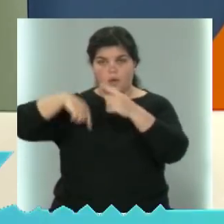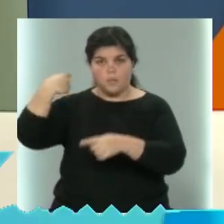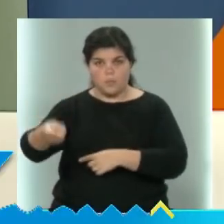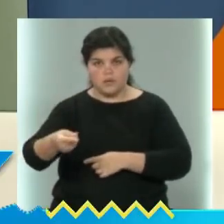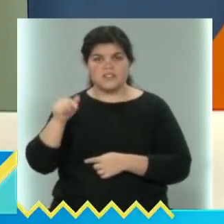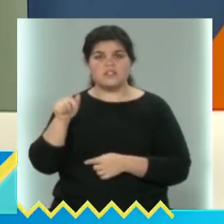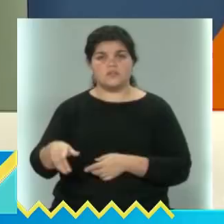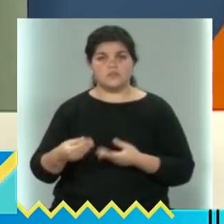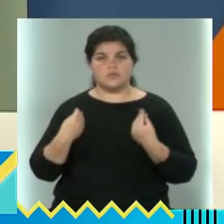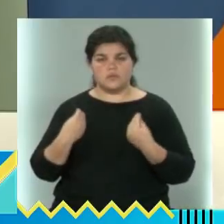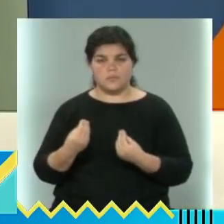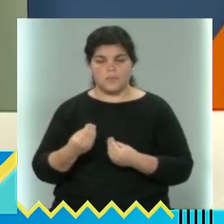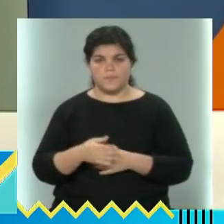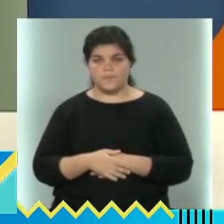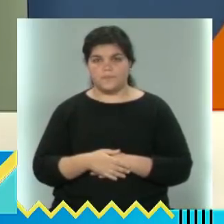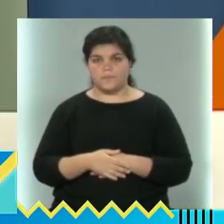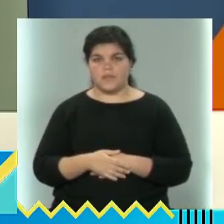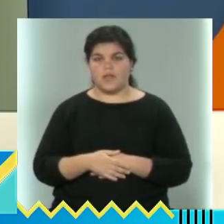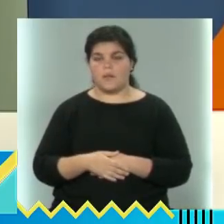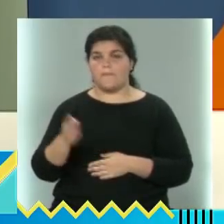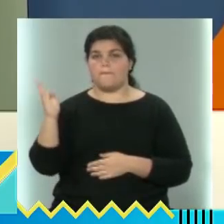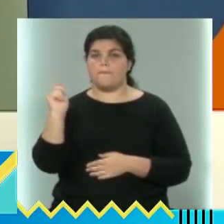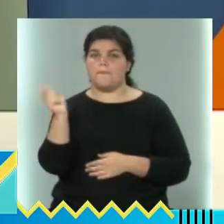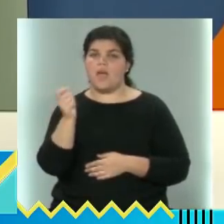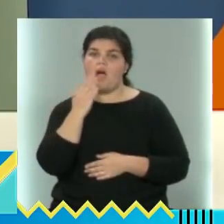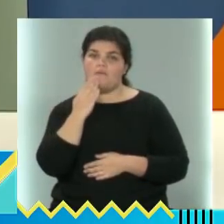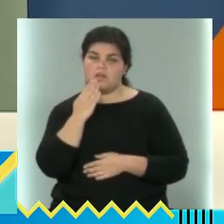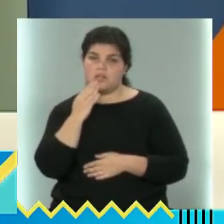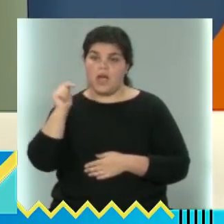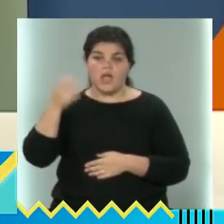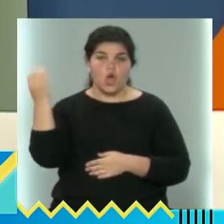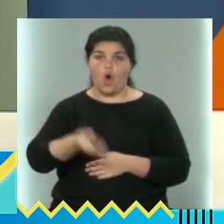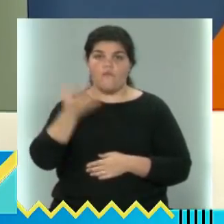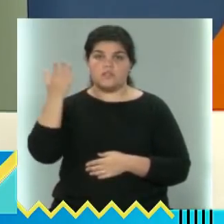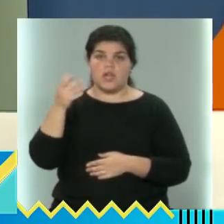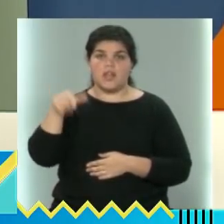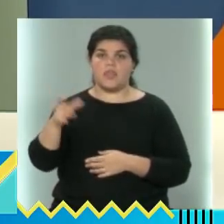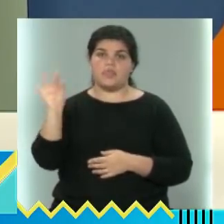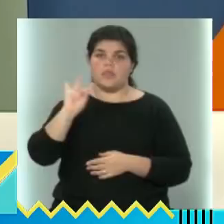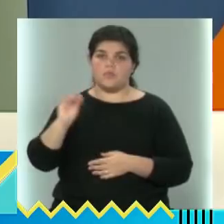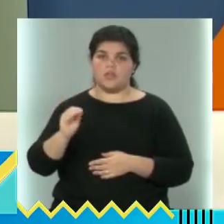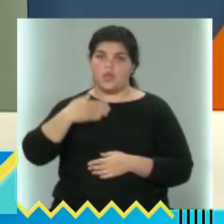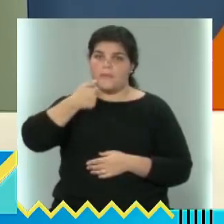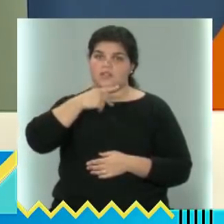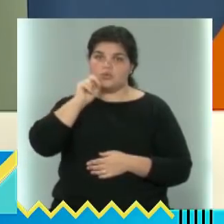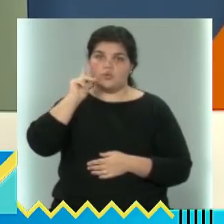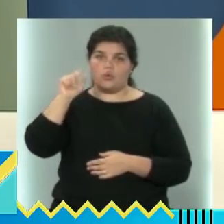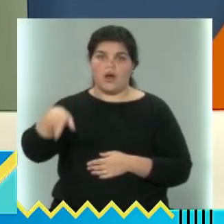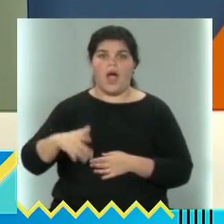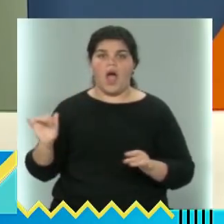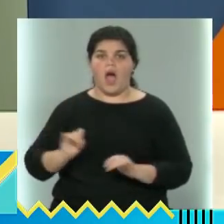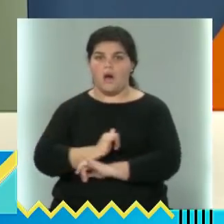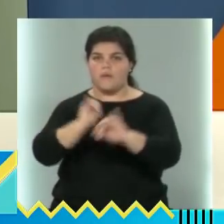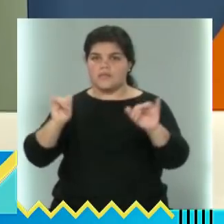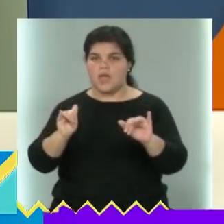conocer recién en el mes de abril, de manera oficial, cuando el diputado Maxtruch, a través de una filtración de información